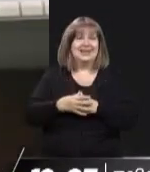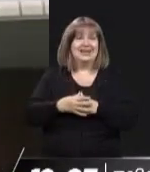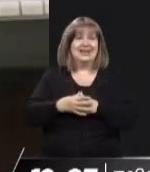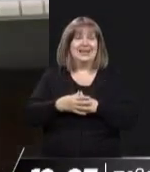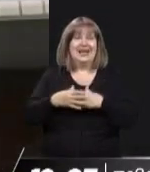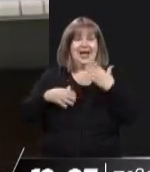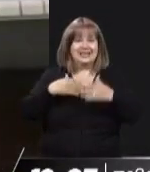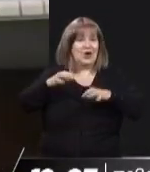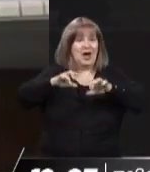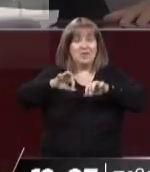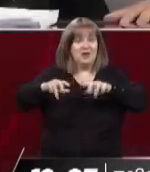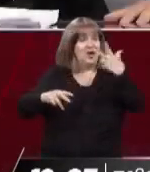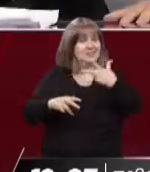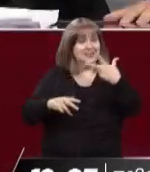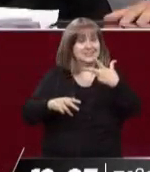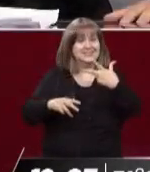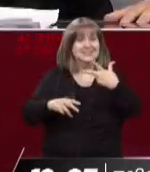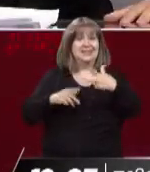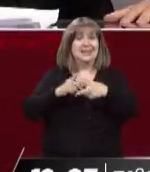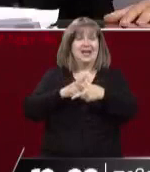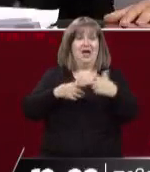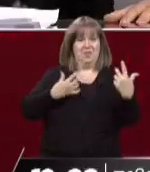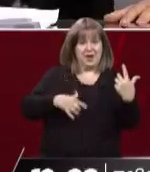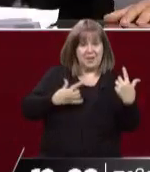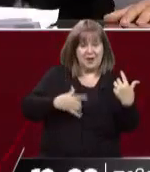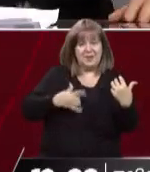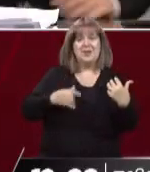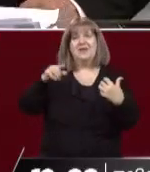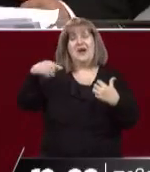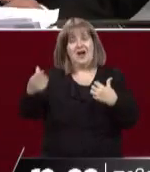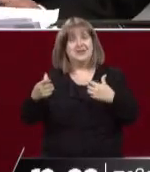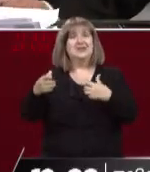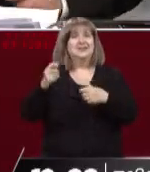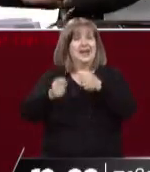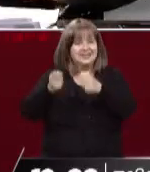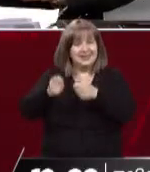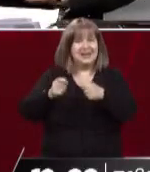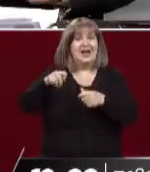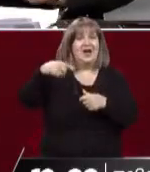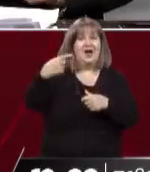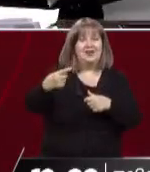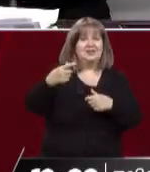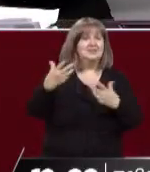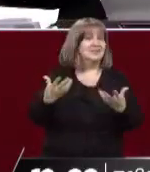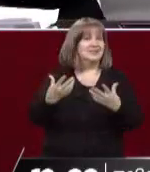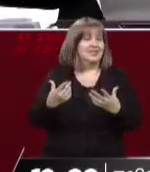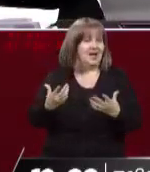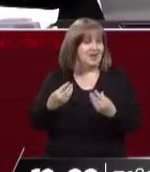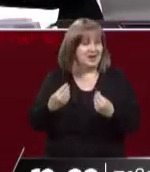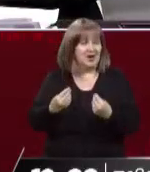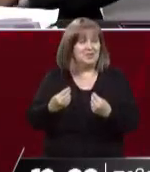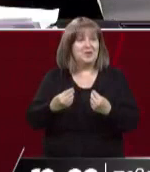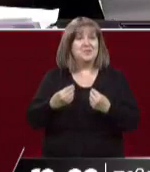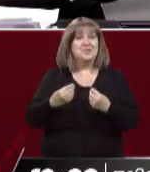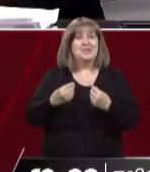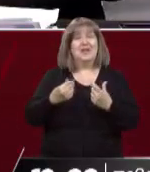así que armamos como pudimos. Qué sueño, qué impresionante. Y ahí sí, está sí. La zapada esa que veíamos nosotros en la imagen, pero ¿hicieron algún tema? Porque vos lo tenés a Chris